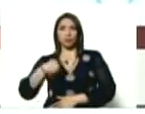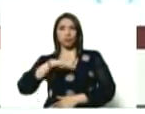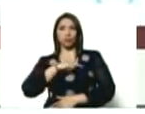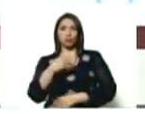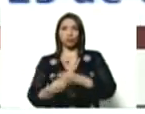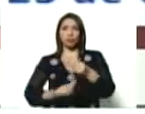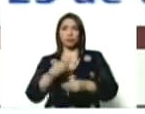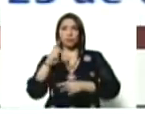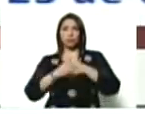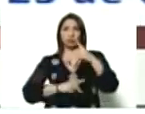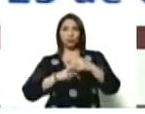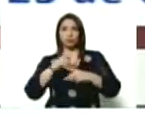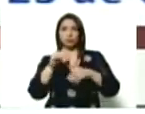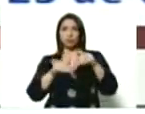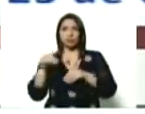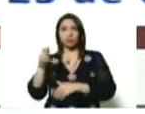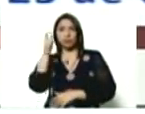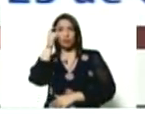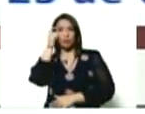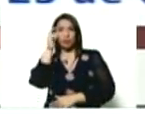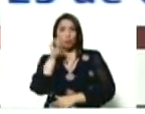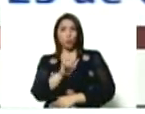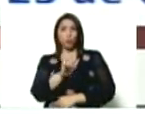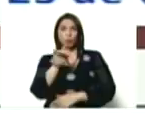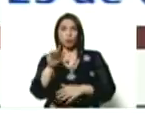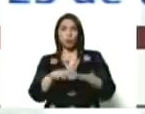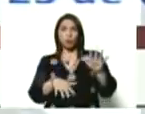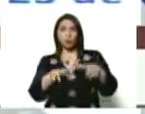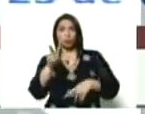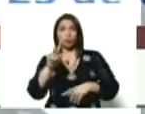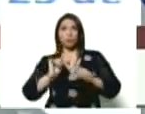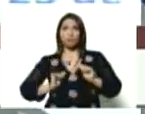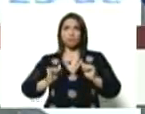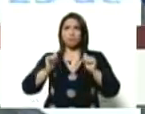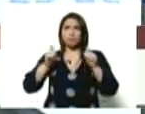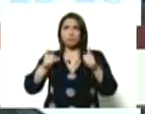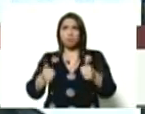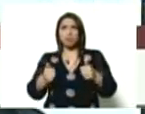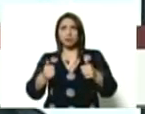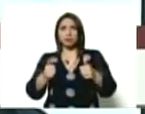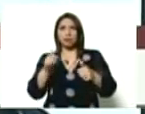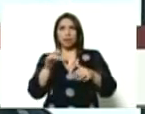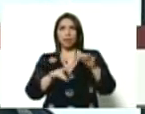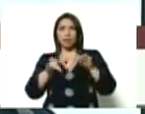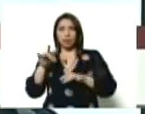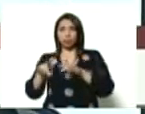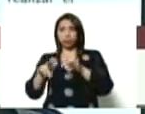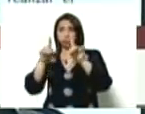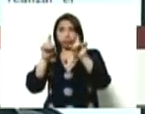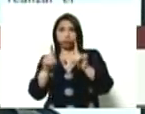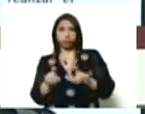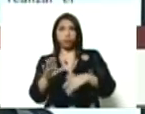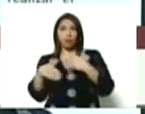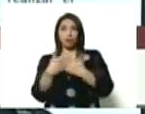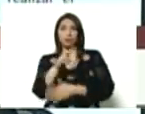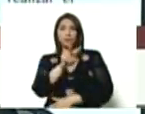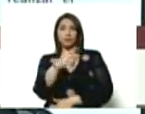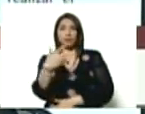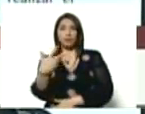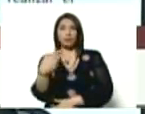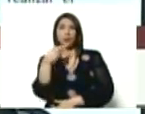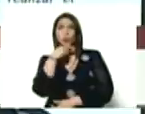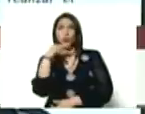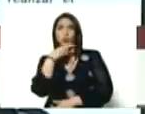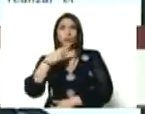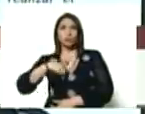proceso electoral. El día lunes 12 inicia la auditoría de software hasta el 23 de octubre. Es importante decir que